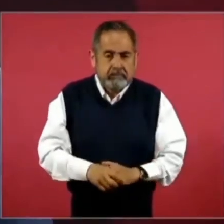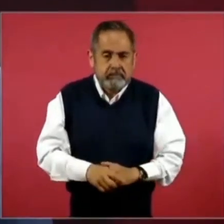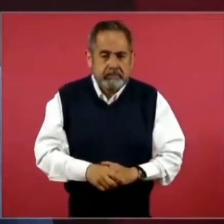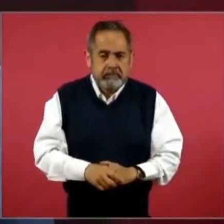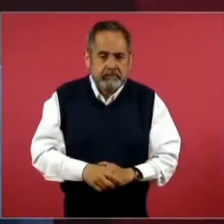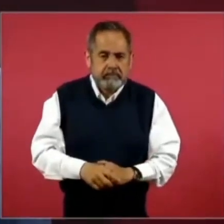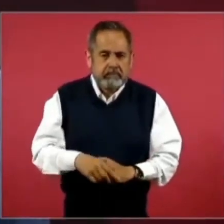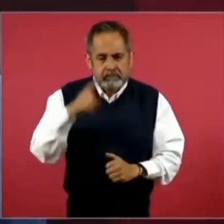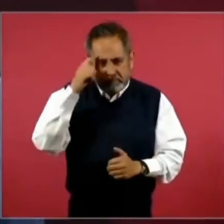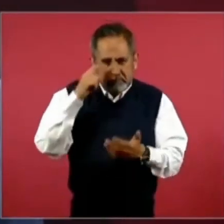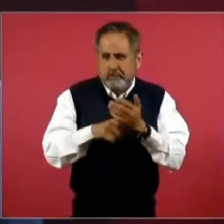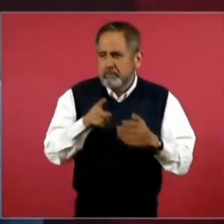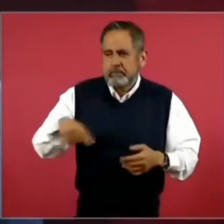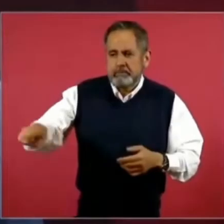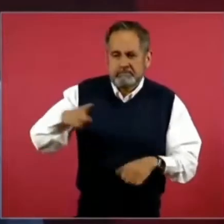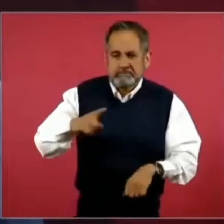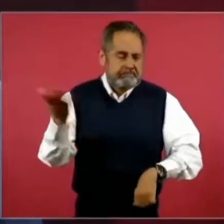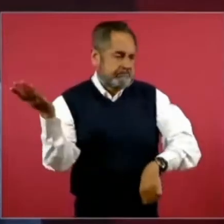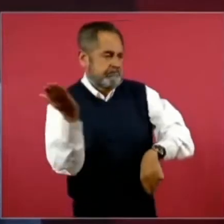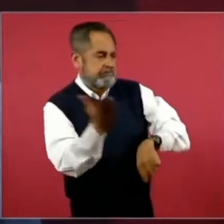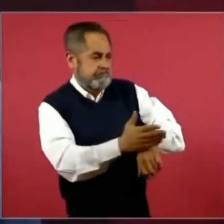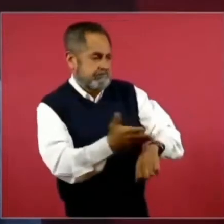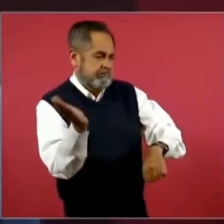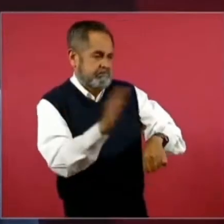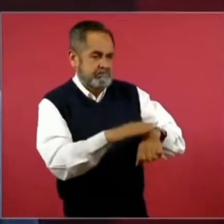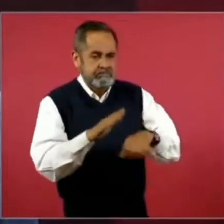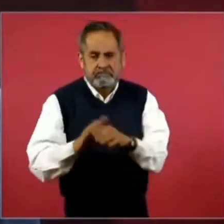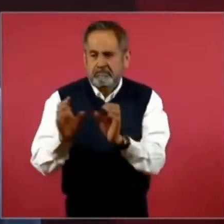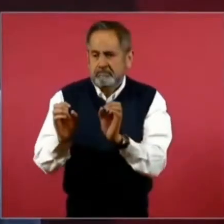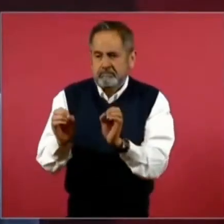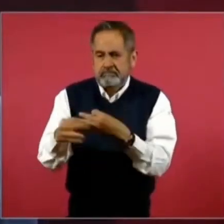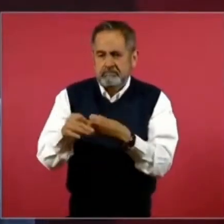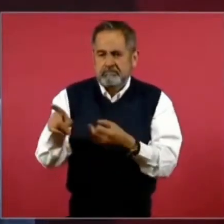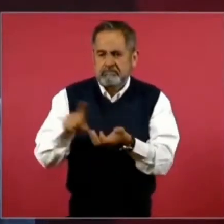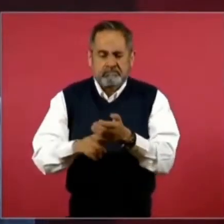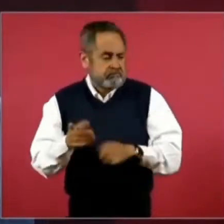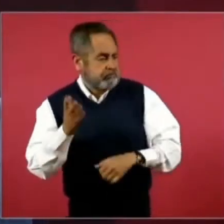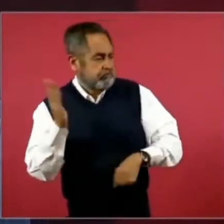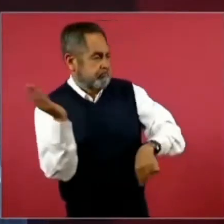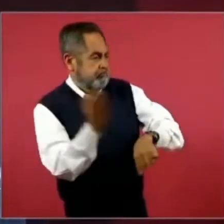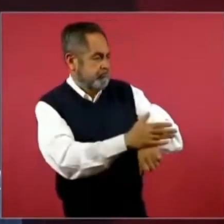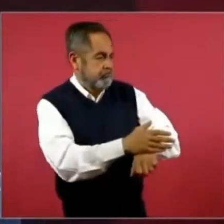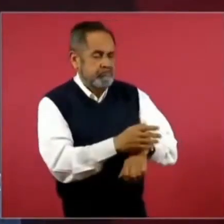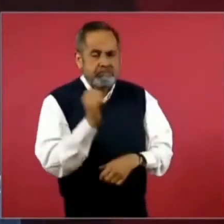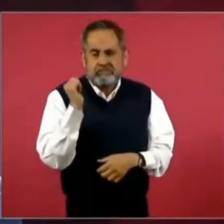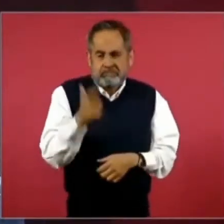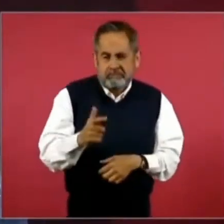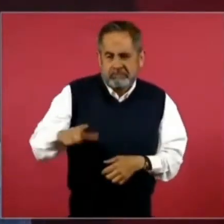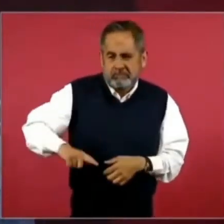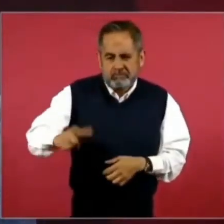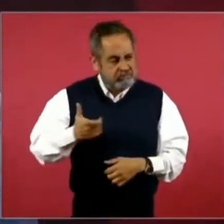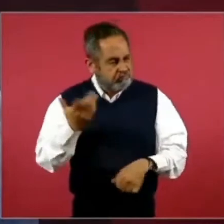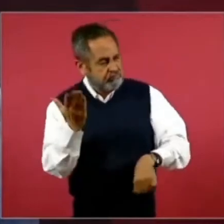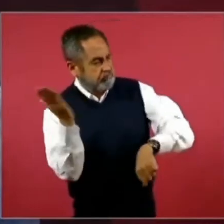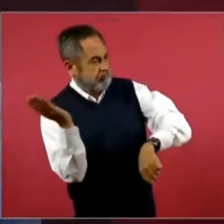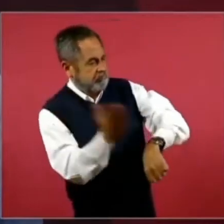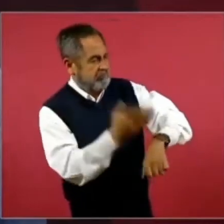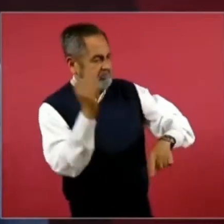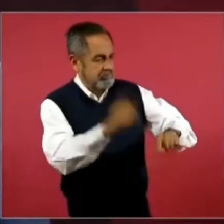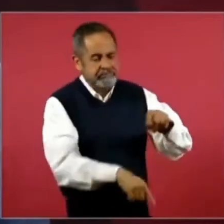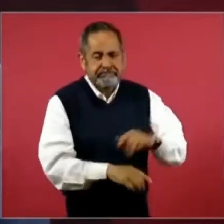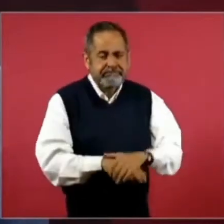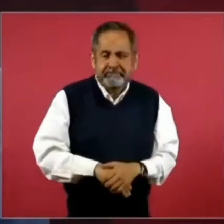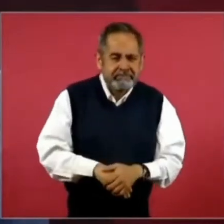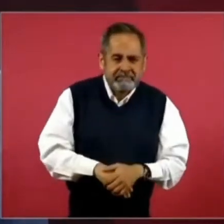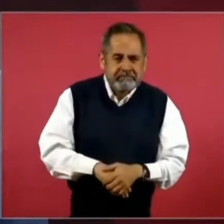la censura de una oficina de un gobierno son